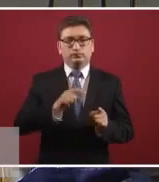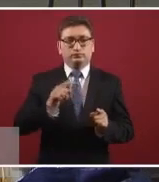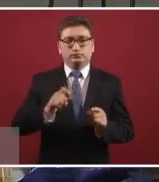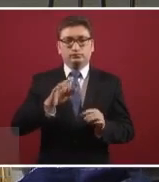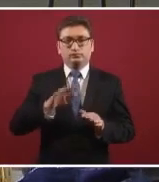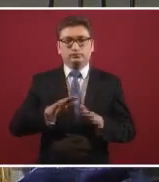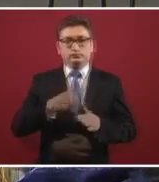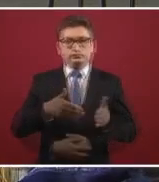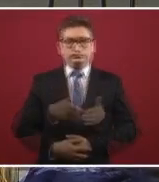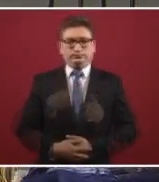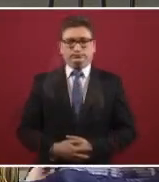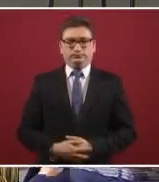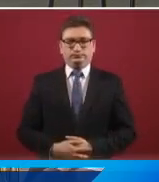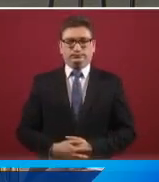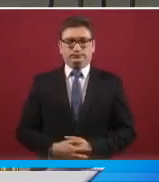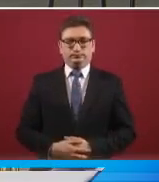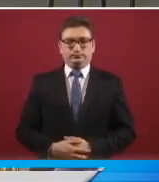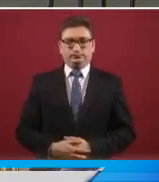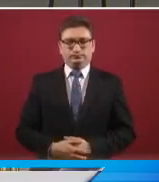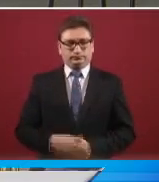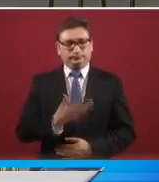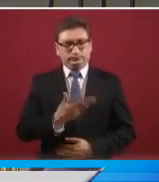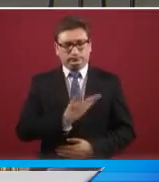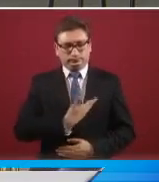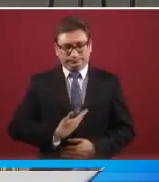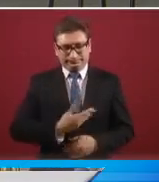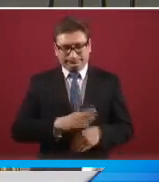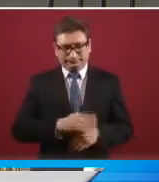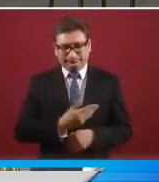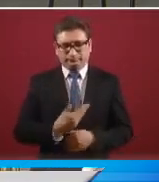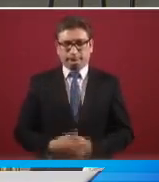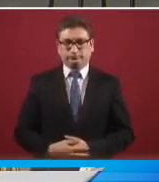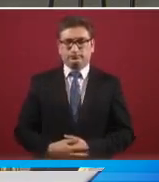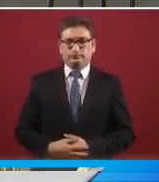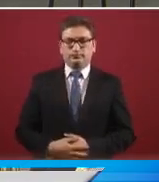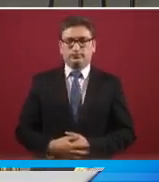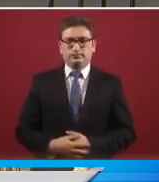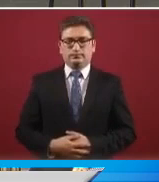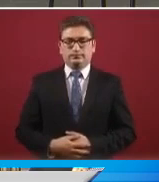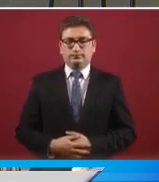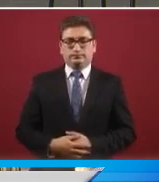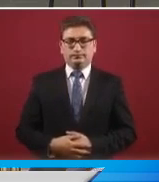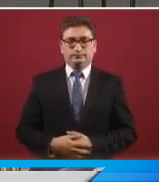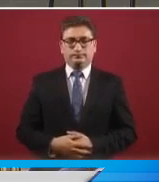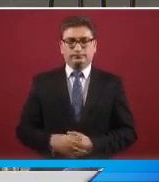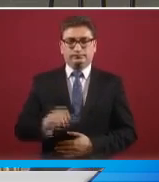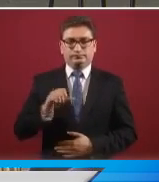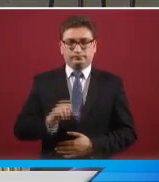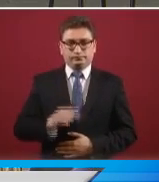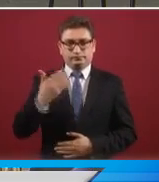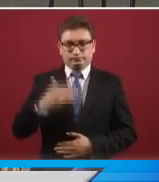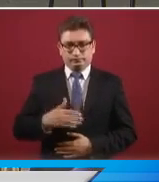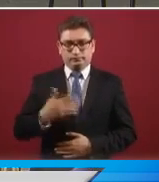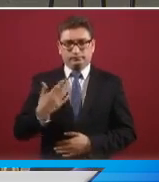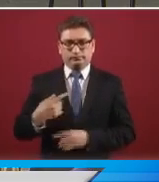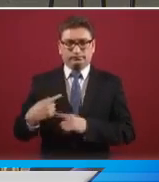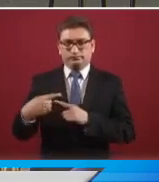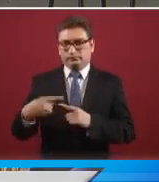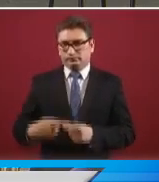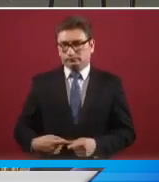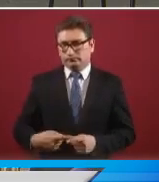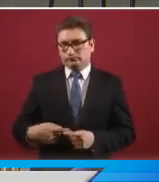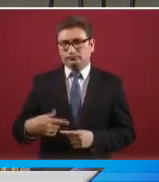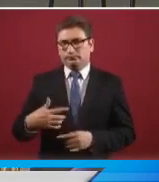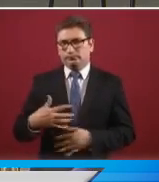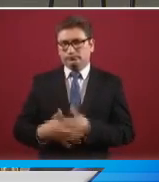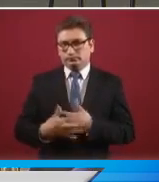de emergencia. Avances de la investigación. Alejandro Encinas, que desde el inicio de la administración conformó una comisión del